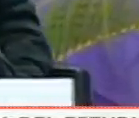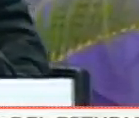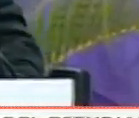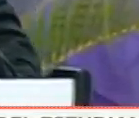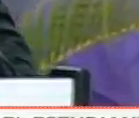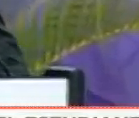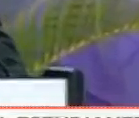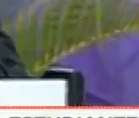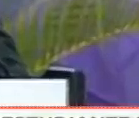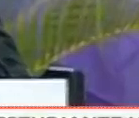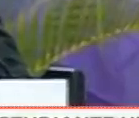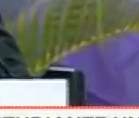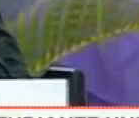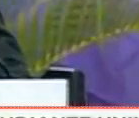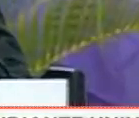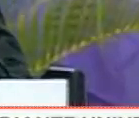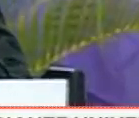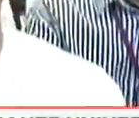este congreso,